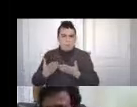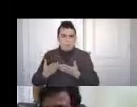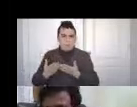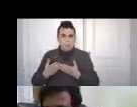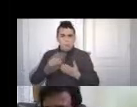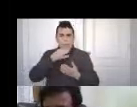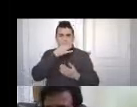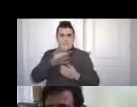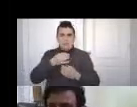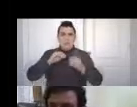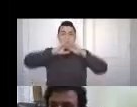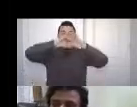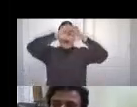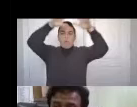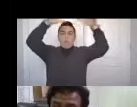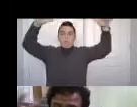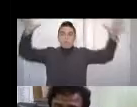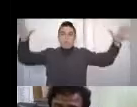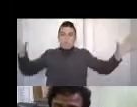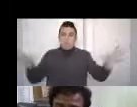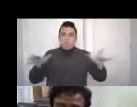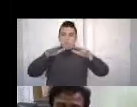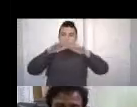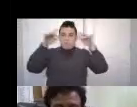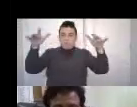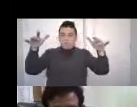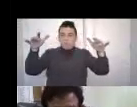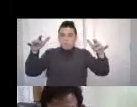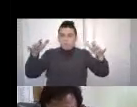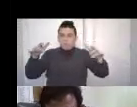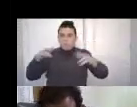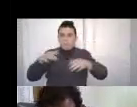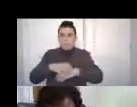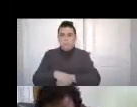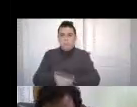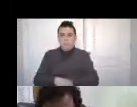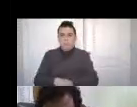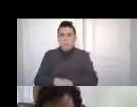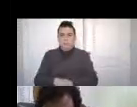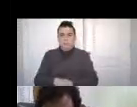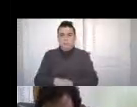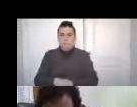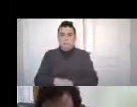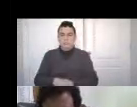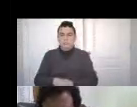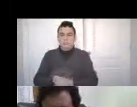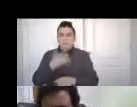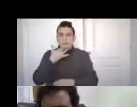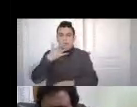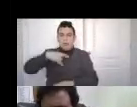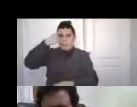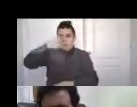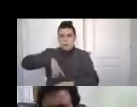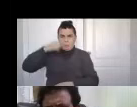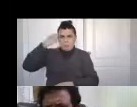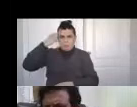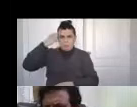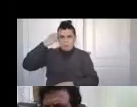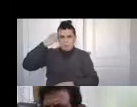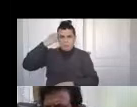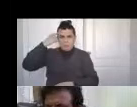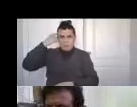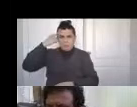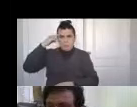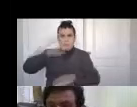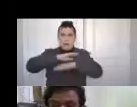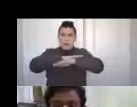aerosólico, ¿sí?, que se transmitía a través de aerosoles. Porque por mucho tiempo fue esto de la